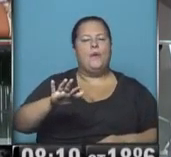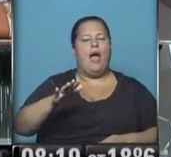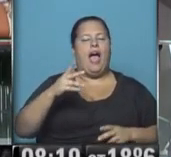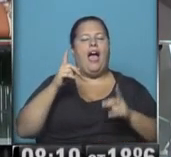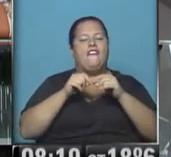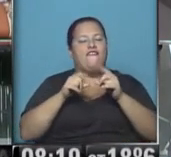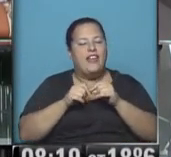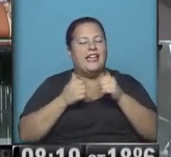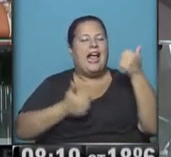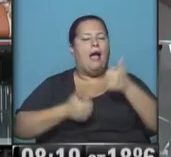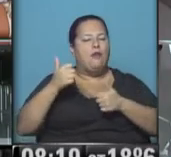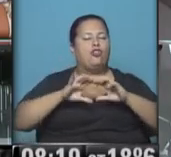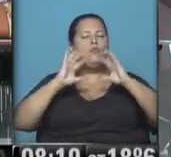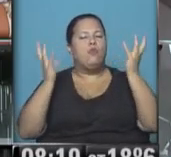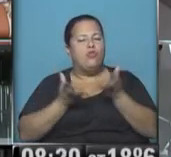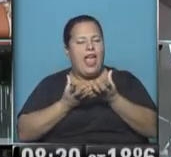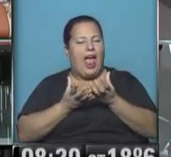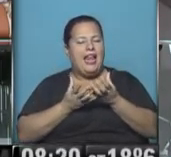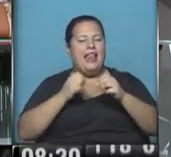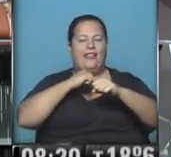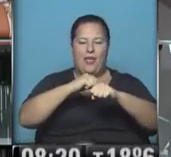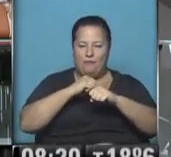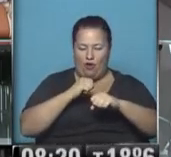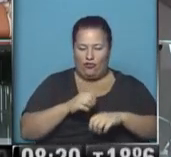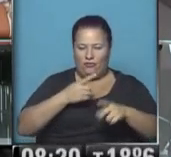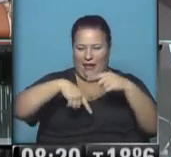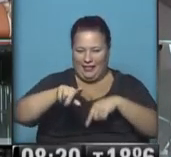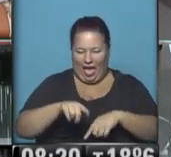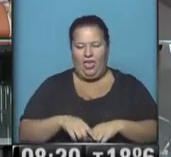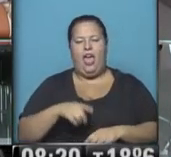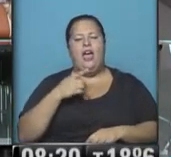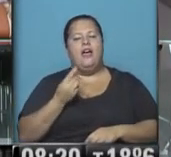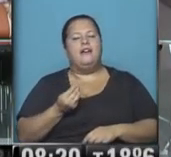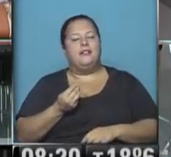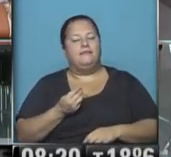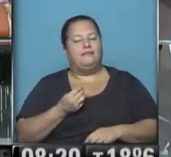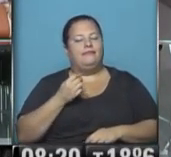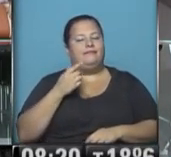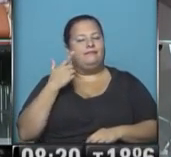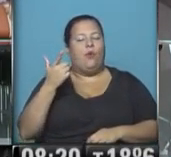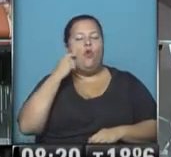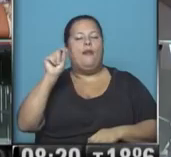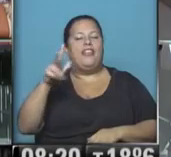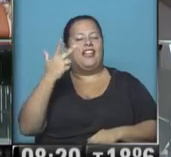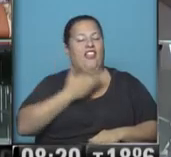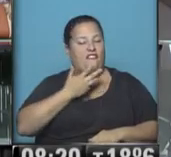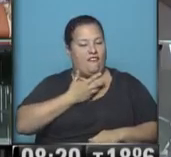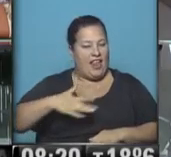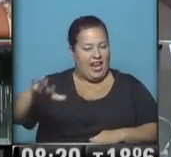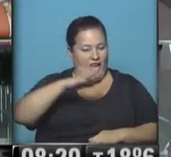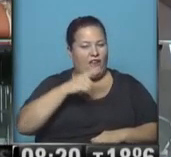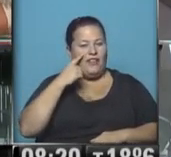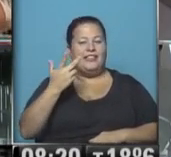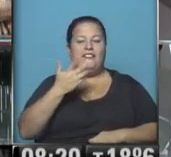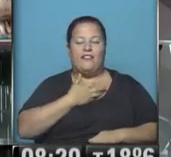una fecha del campeonato mundial de kickboxing, eh, y un 3 febbrarense, uno de los habitantes